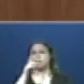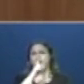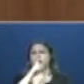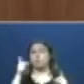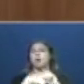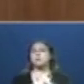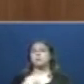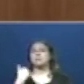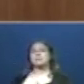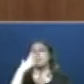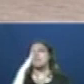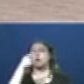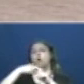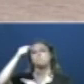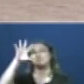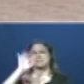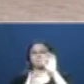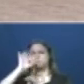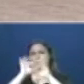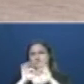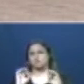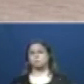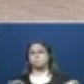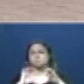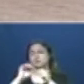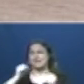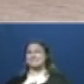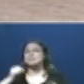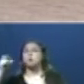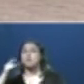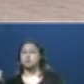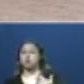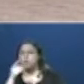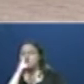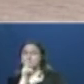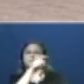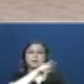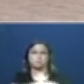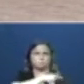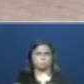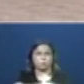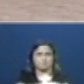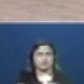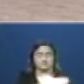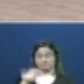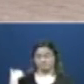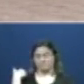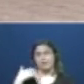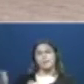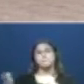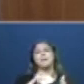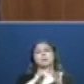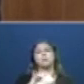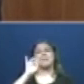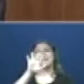del 5,3 en las exportaciones del primer cuatrimestre del año el pasado 15 de marzo se aprobaba el tercer plan de